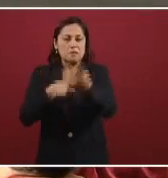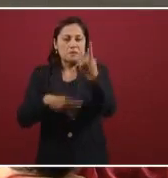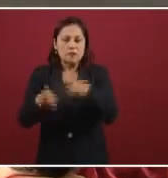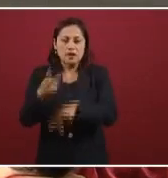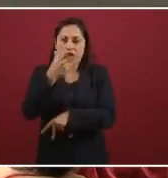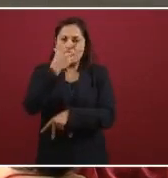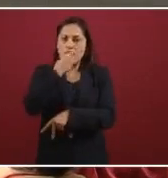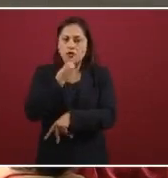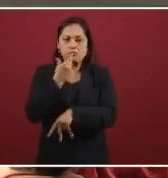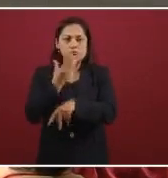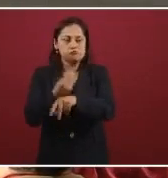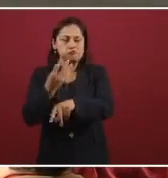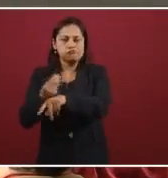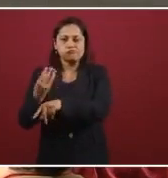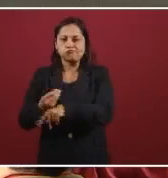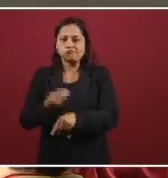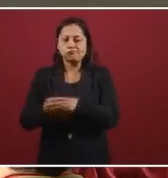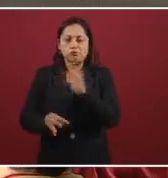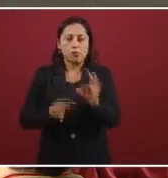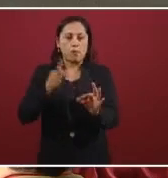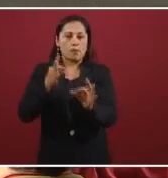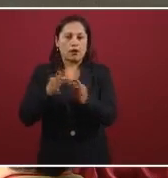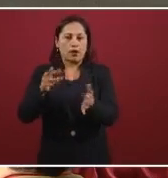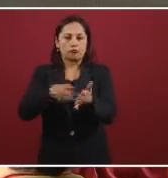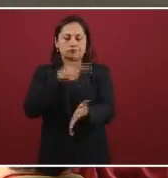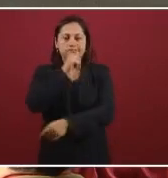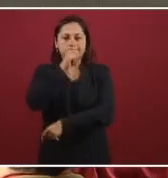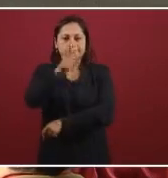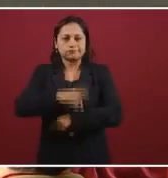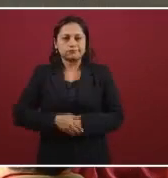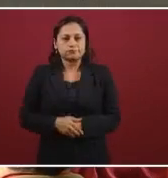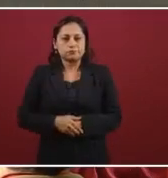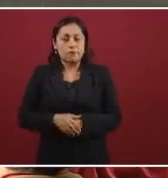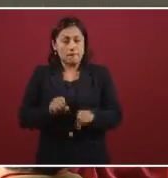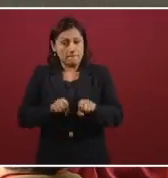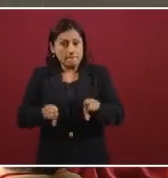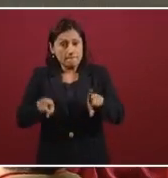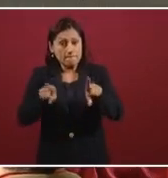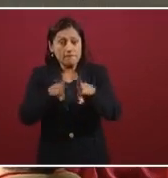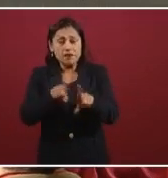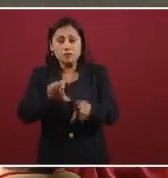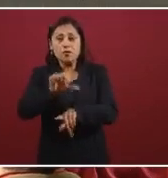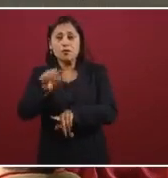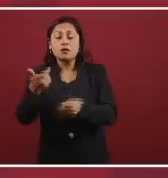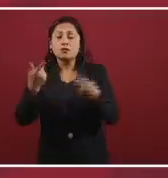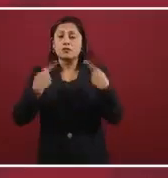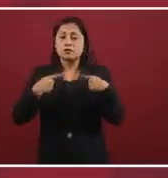está reinstalada la luz. Los trabajadores petroleros de primera,